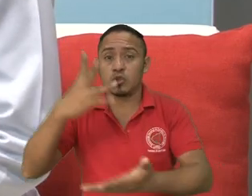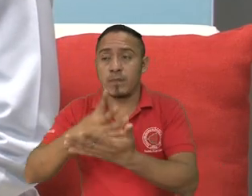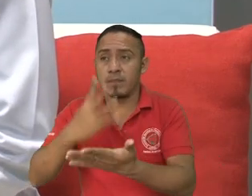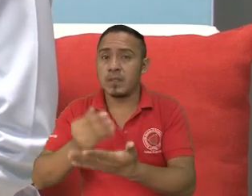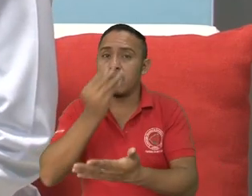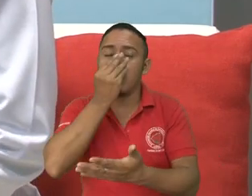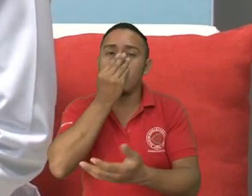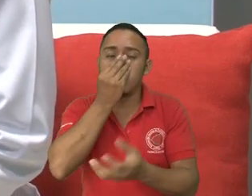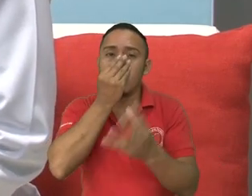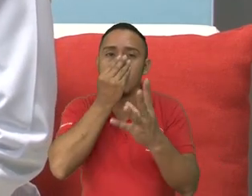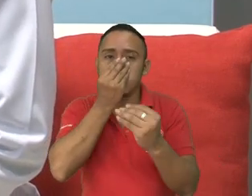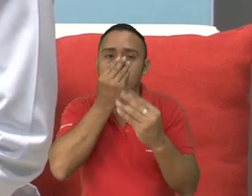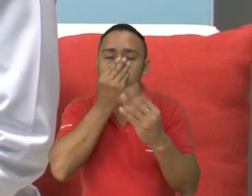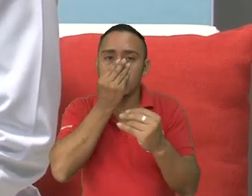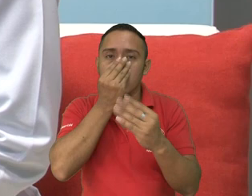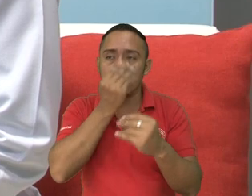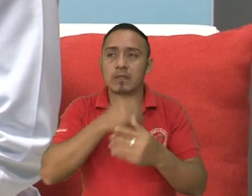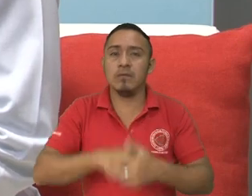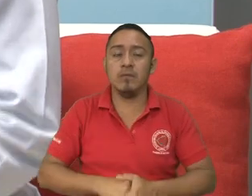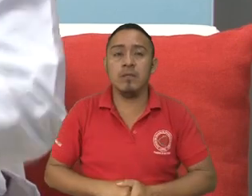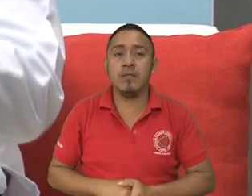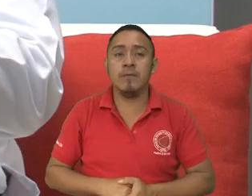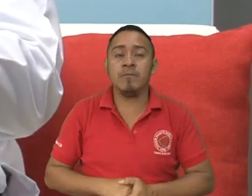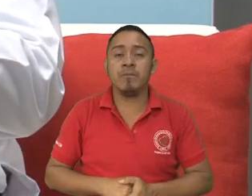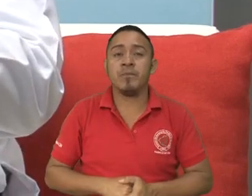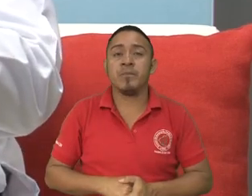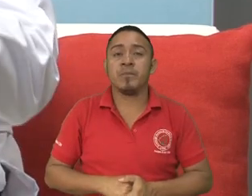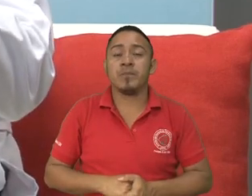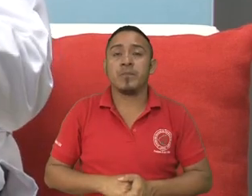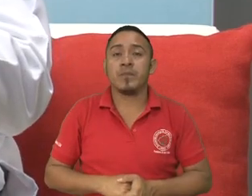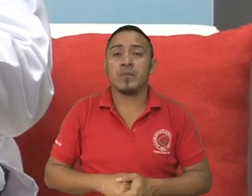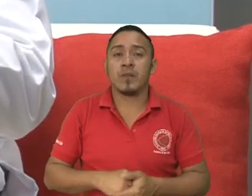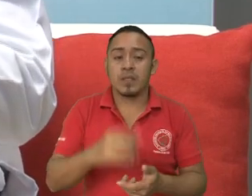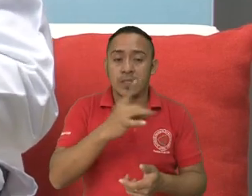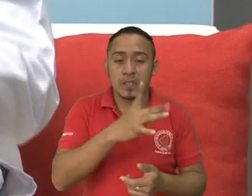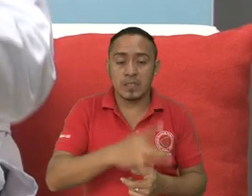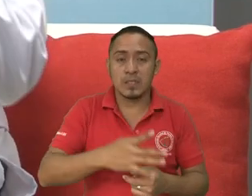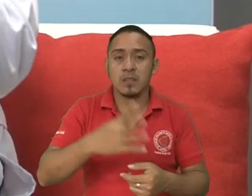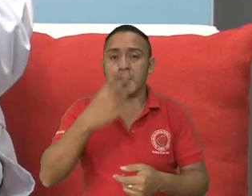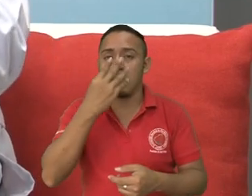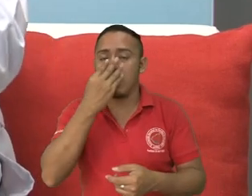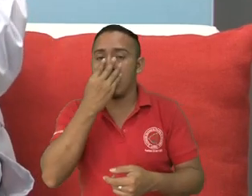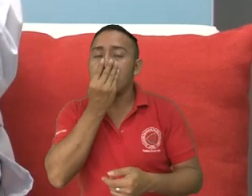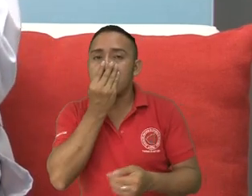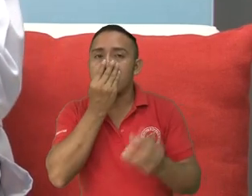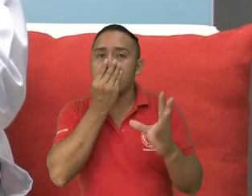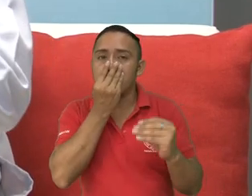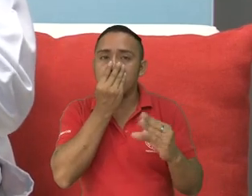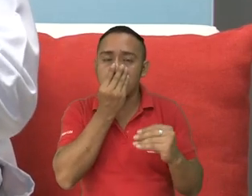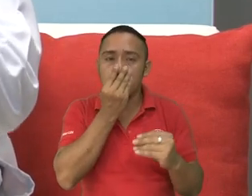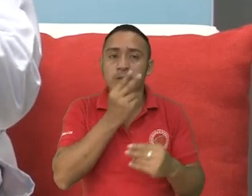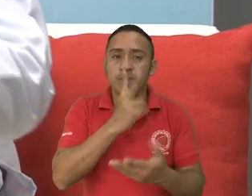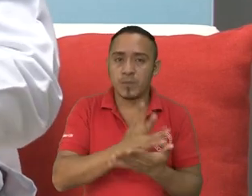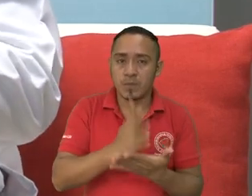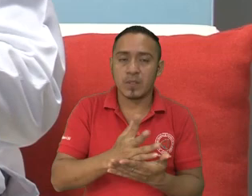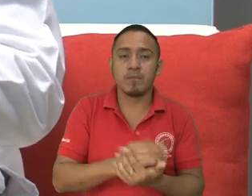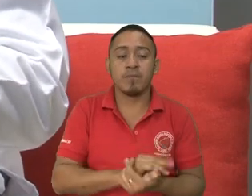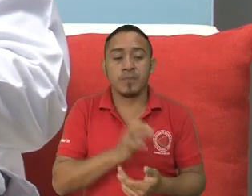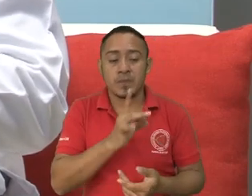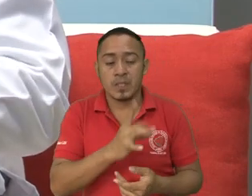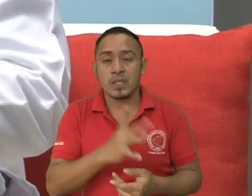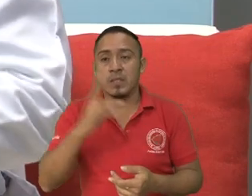hay que ¿15 hacer... compresiones en cuánto? ¿En un minuto? No, la secuencia es 15 compresiones y se ventila 2 veces. Y así